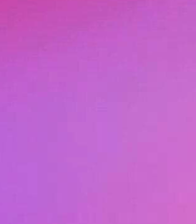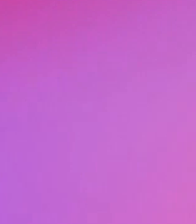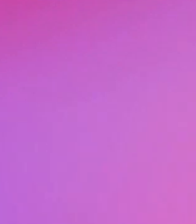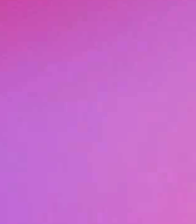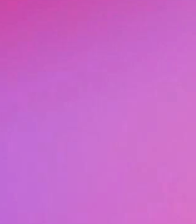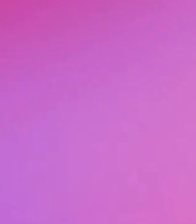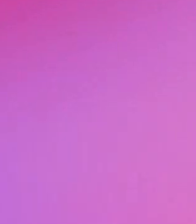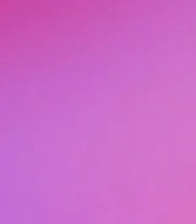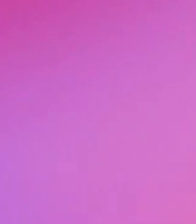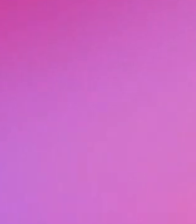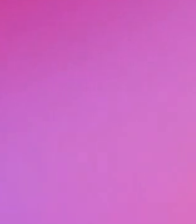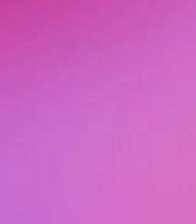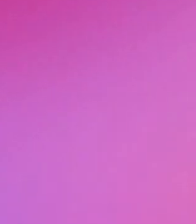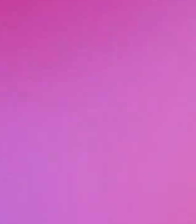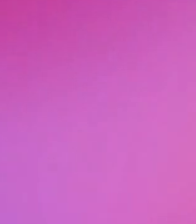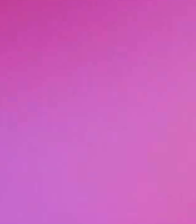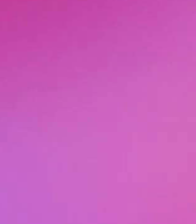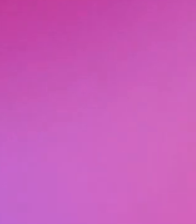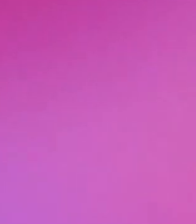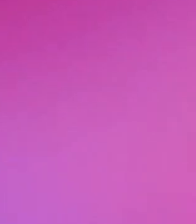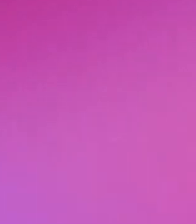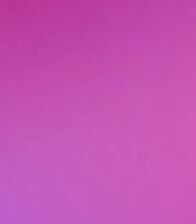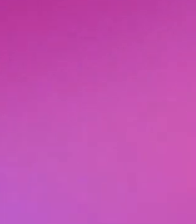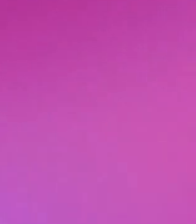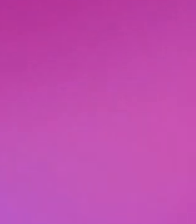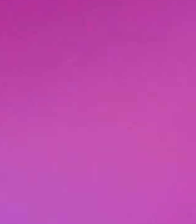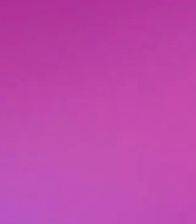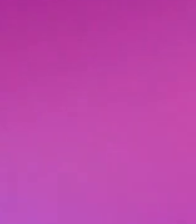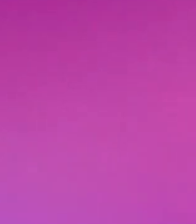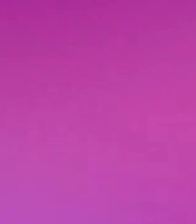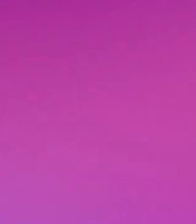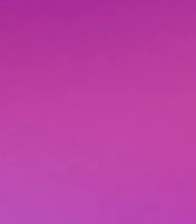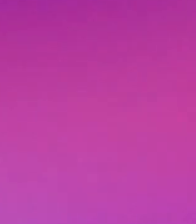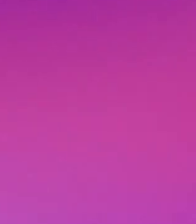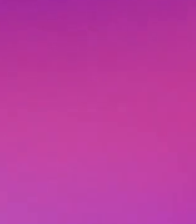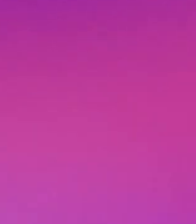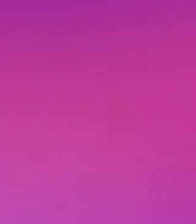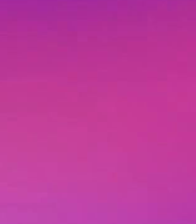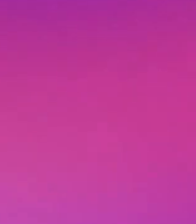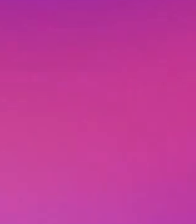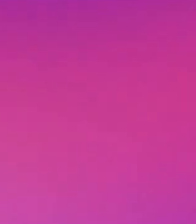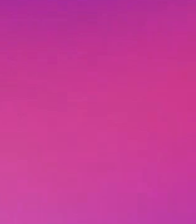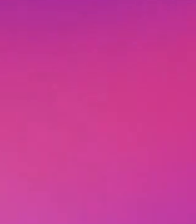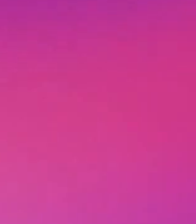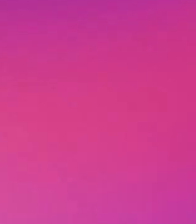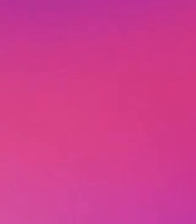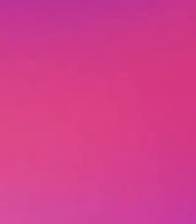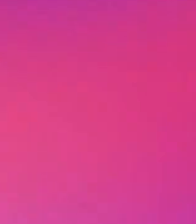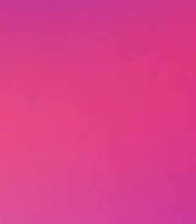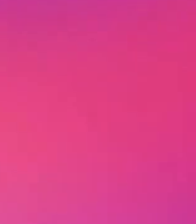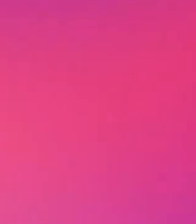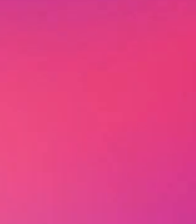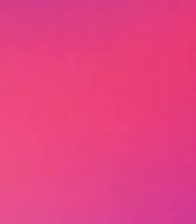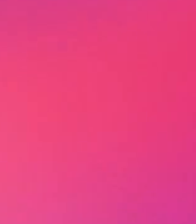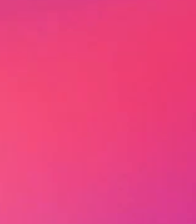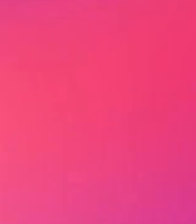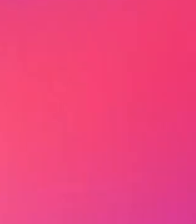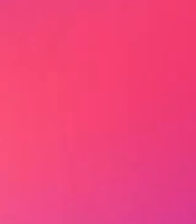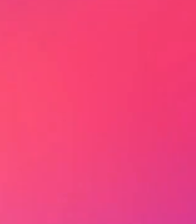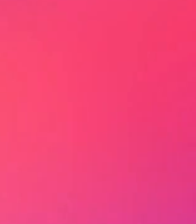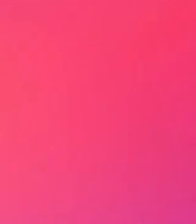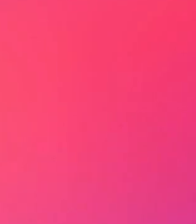al Centro de Apoyo Pedagógico a Distancia. El número de teléfono para secundaria es el 55 36